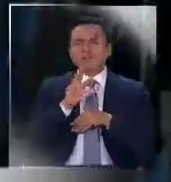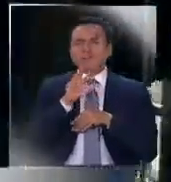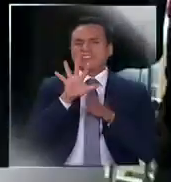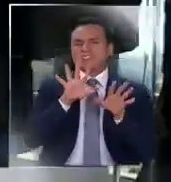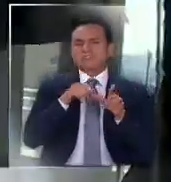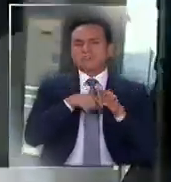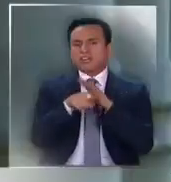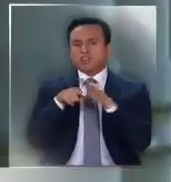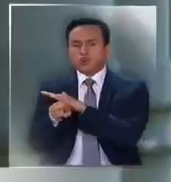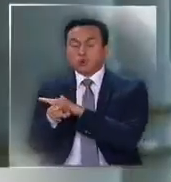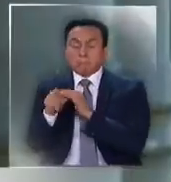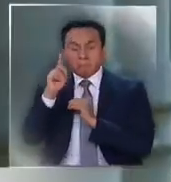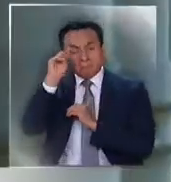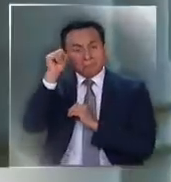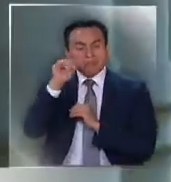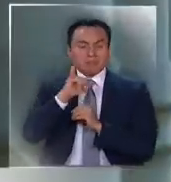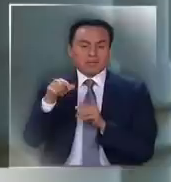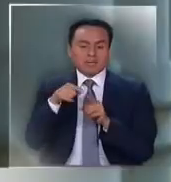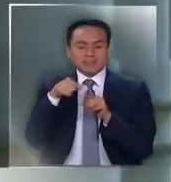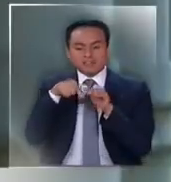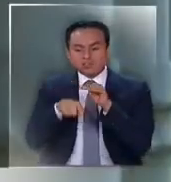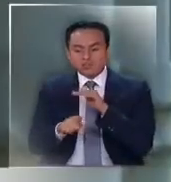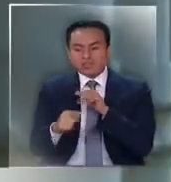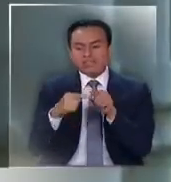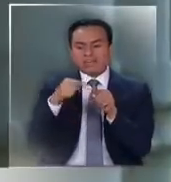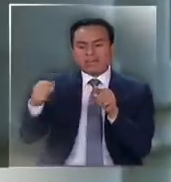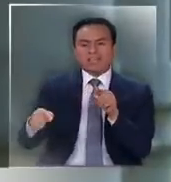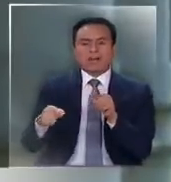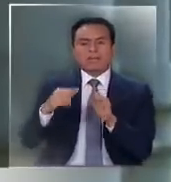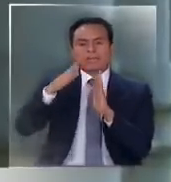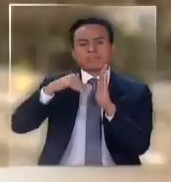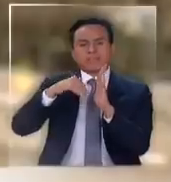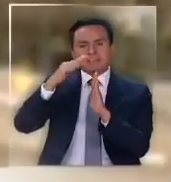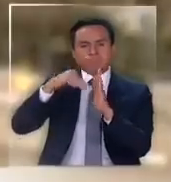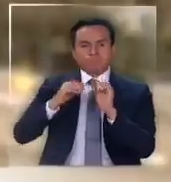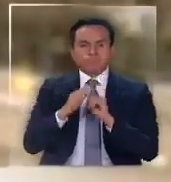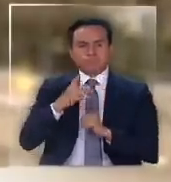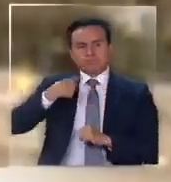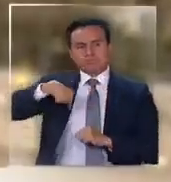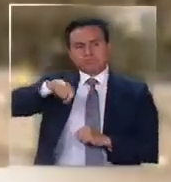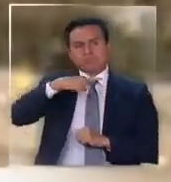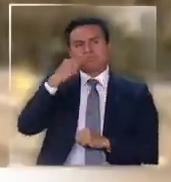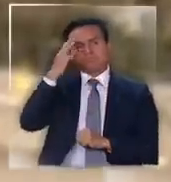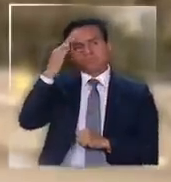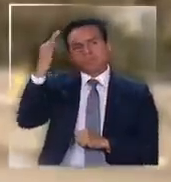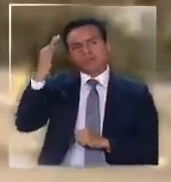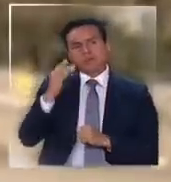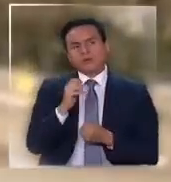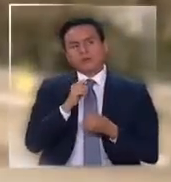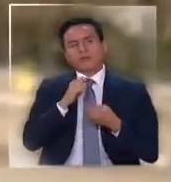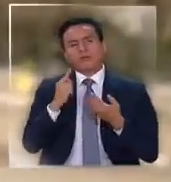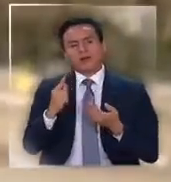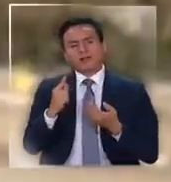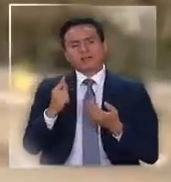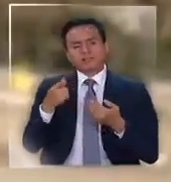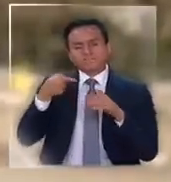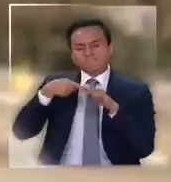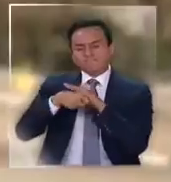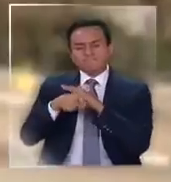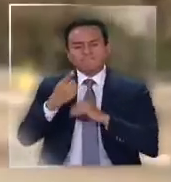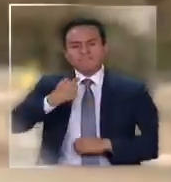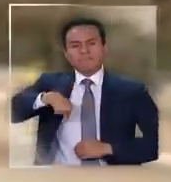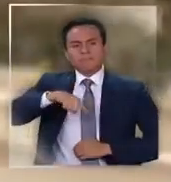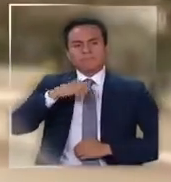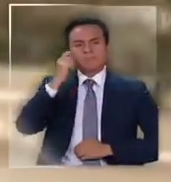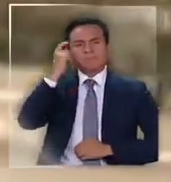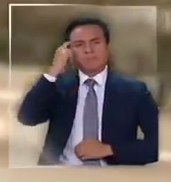del metro, además de la extensión del subterráneo a La Pintana. Tenemos que soñar cuál va a ser la intervención que vamos